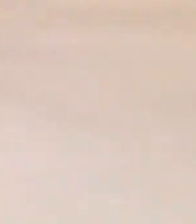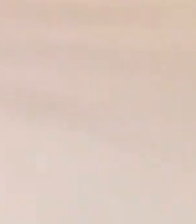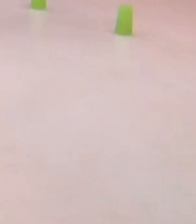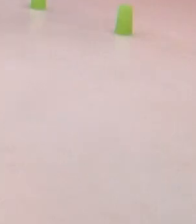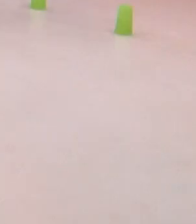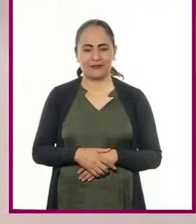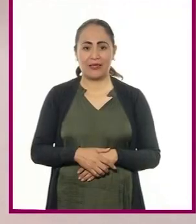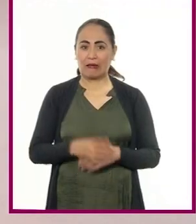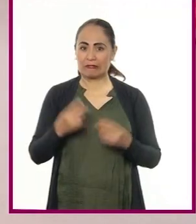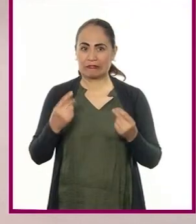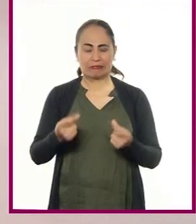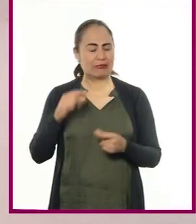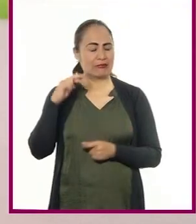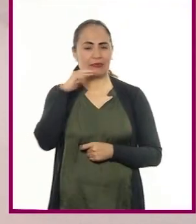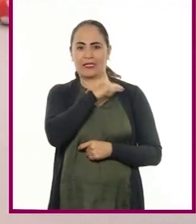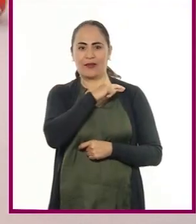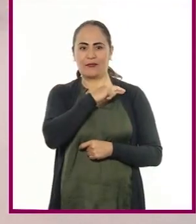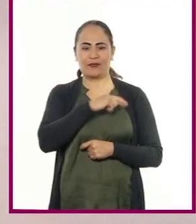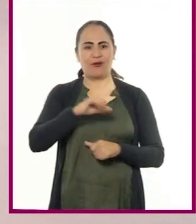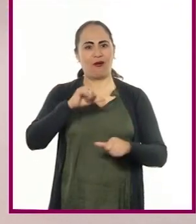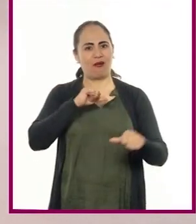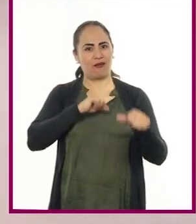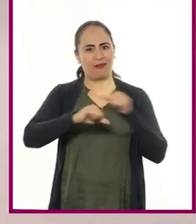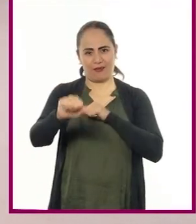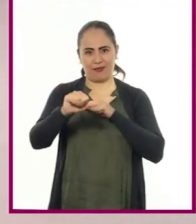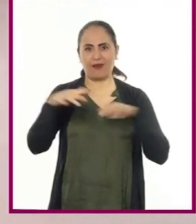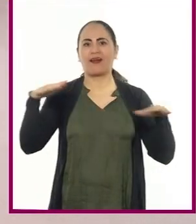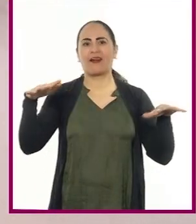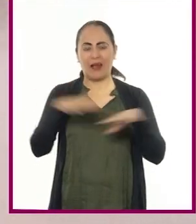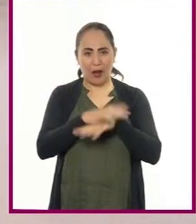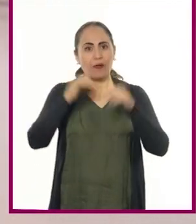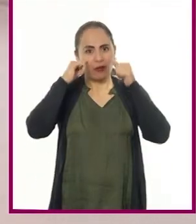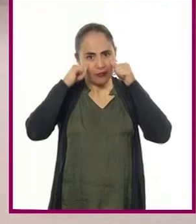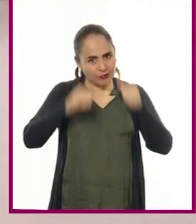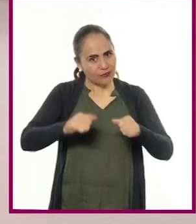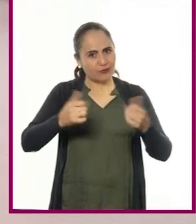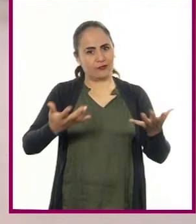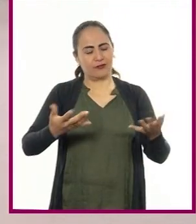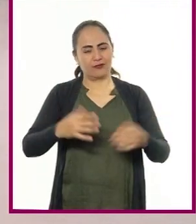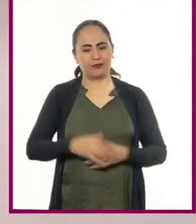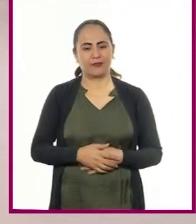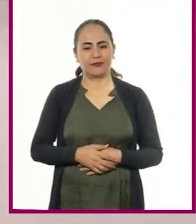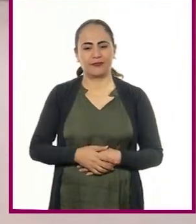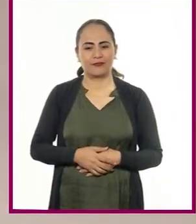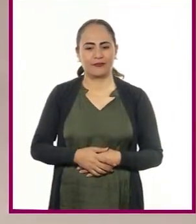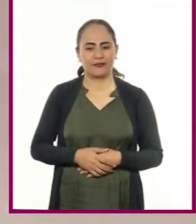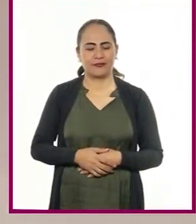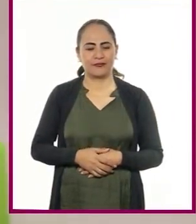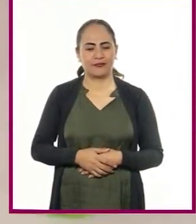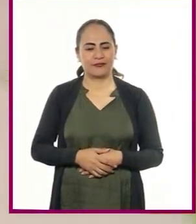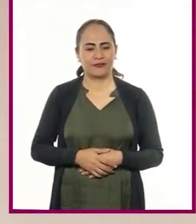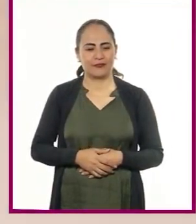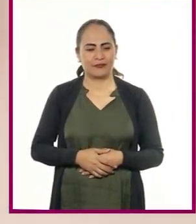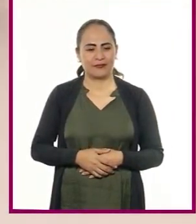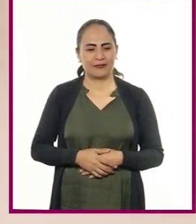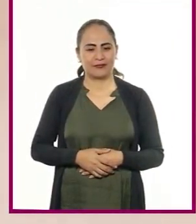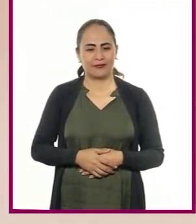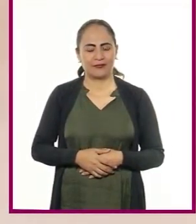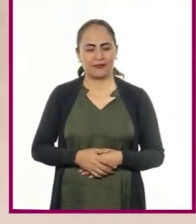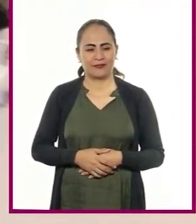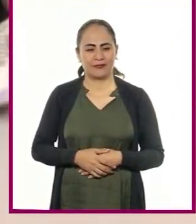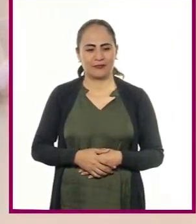¡Gol! ¡Ah, qué rápido! ¡Dale, Daniel! ¡Rápido, atentos ahí! Espérame. ¡Listo! ¿Dónde están mis porterías?